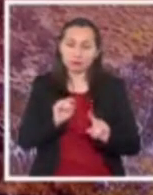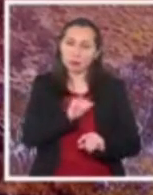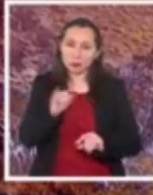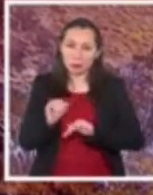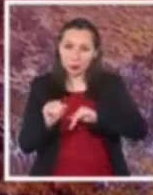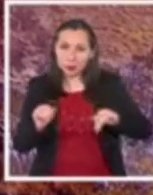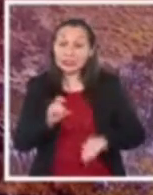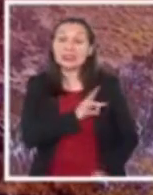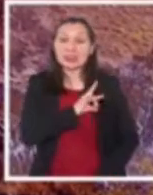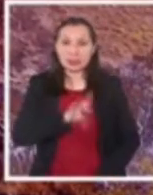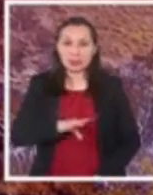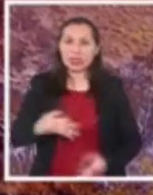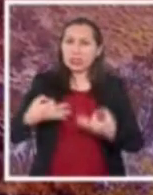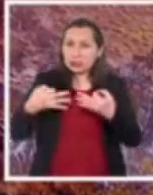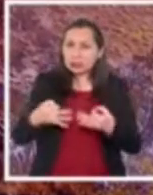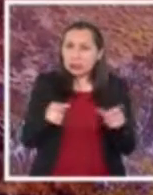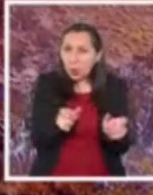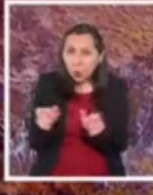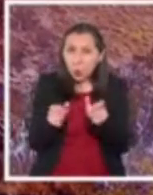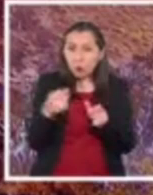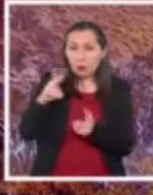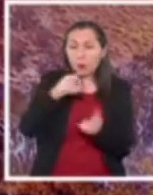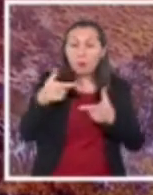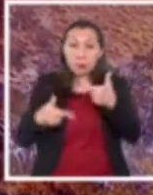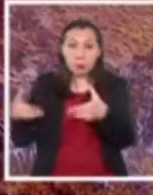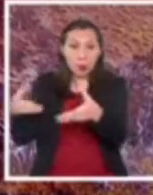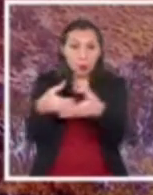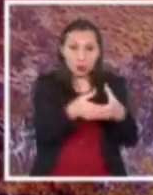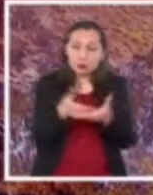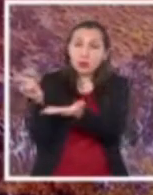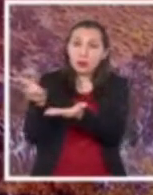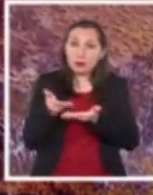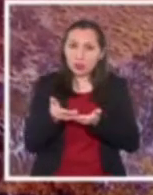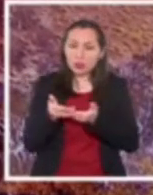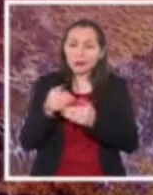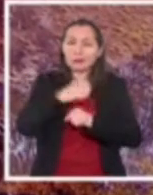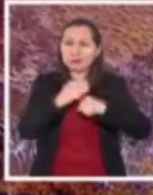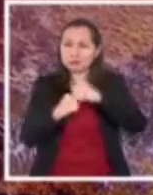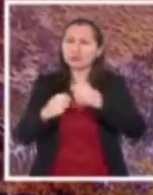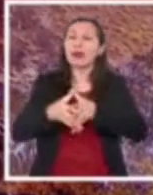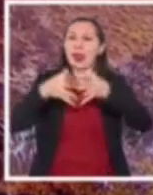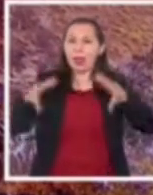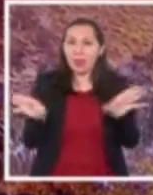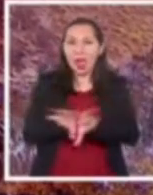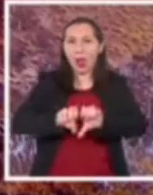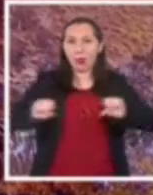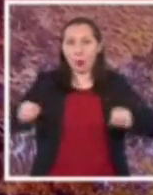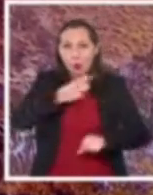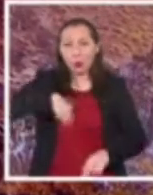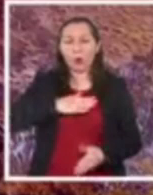a Chile seguro y sus partidos Los invito desde ya a construir grandes acuerdos por nuestra